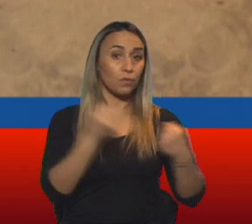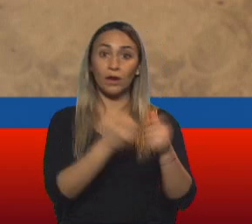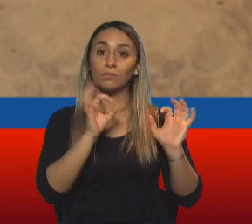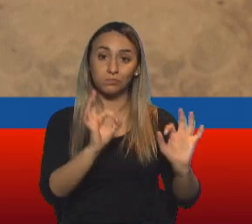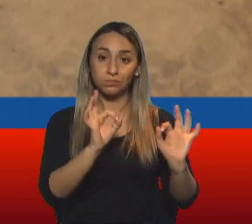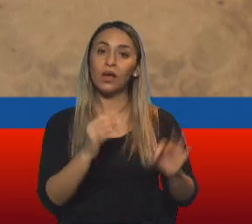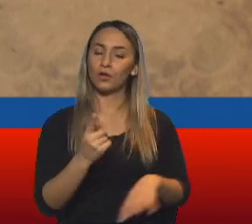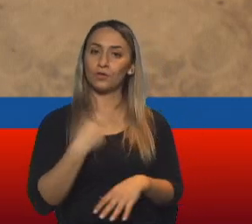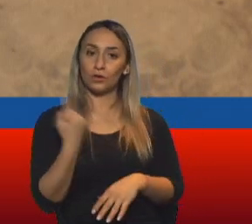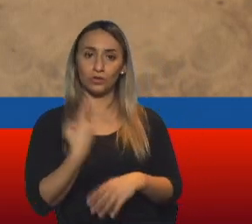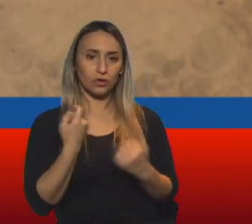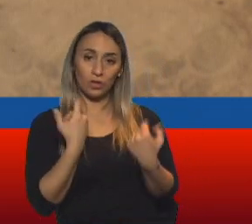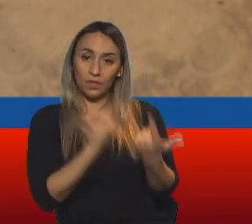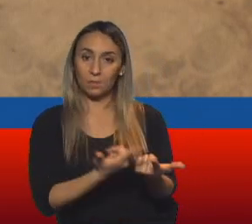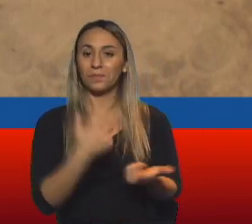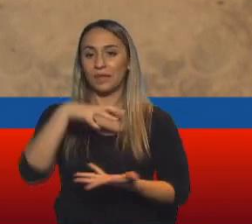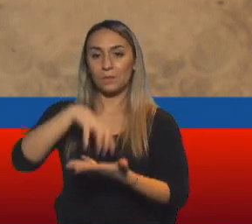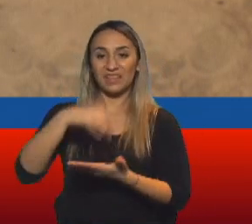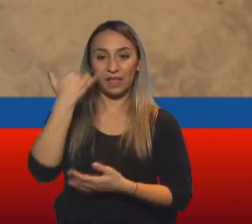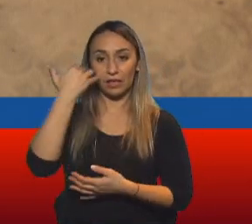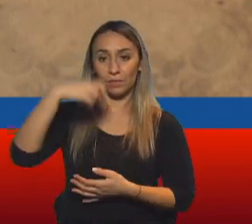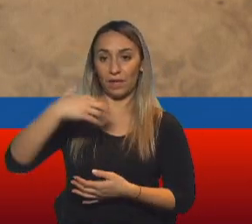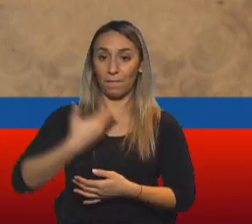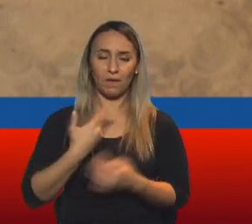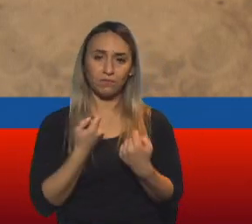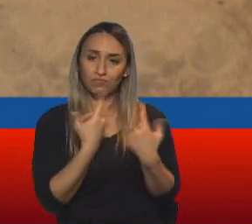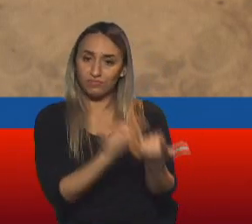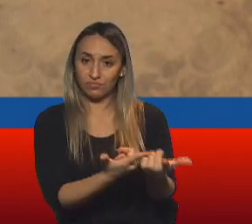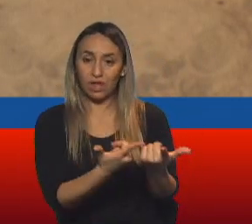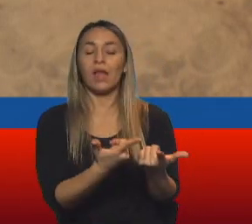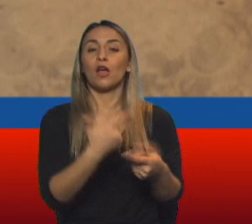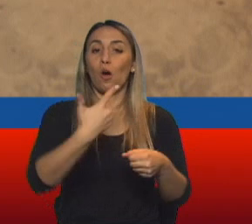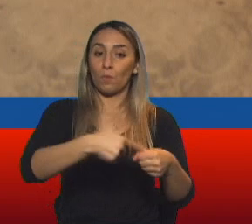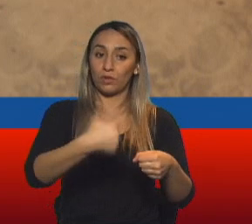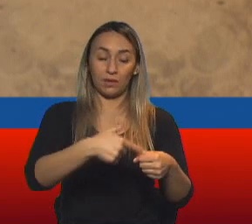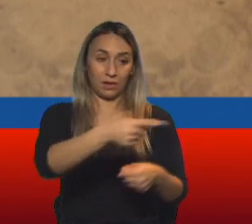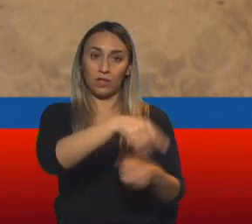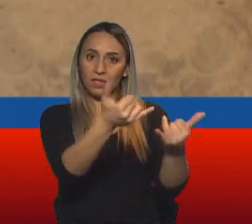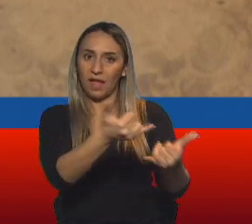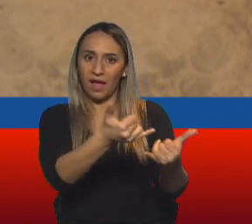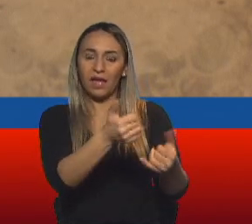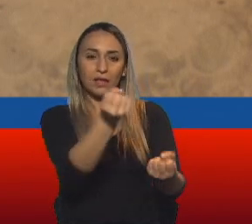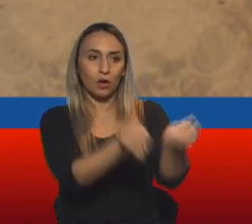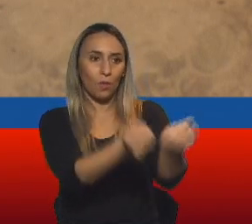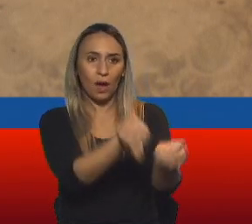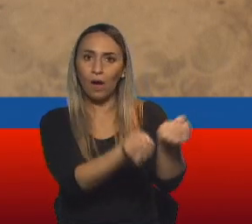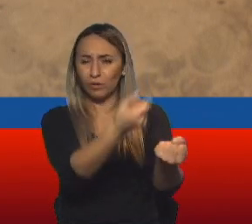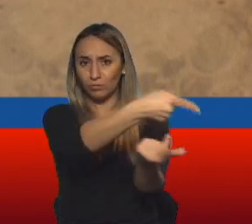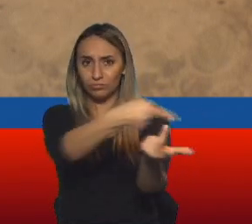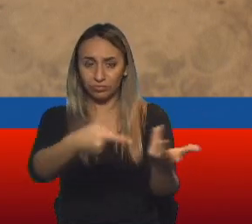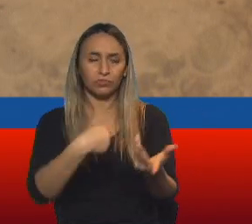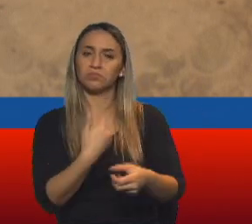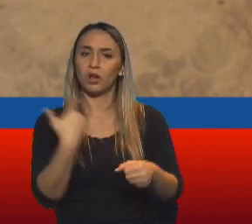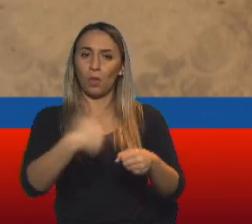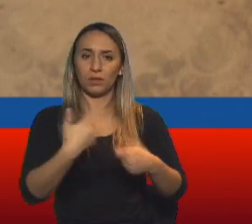a través del cual nosotros vamos a proveer desde YPF combustible a la flota vehicular que tiene la TV pública. Esto